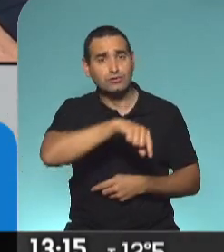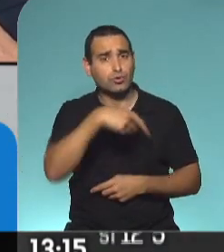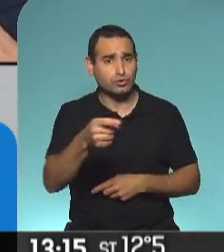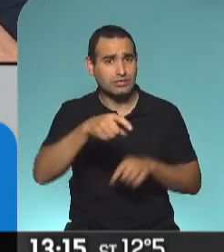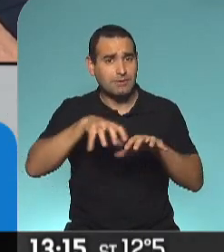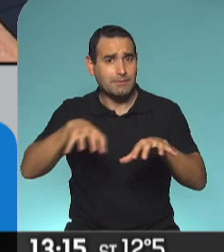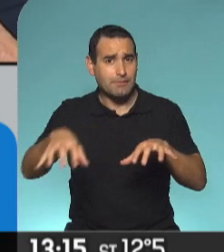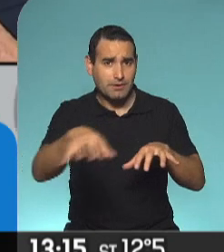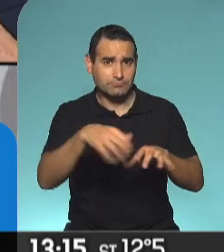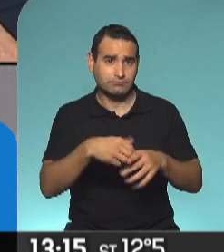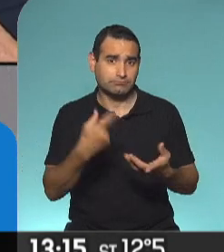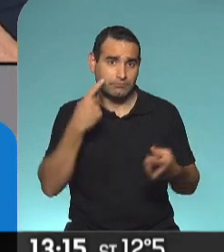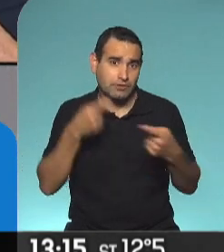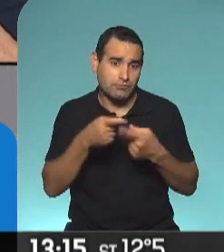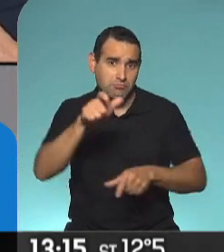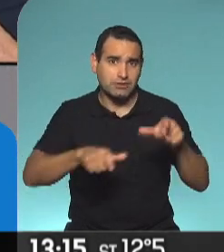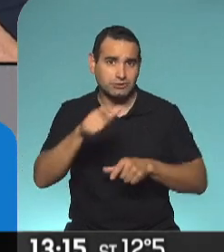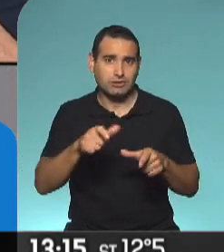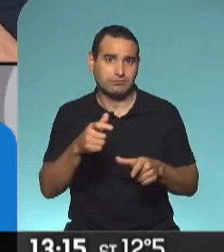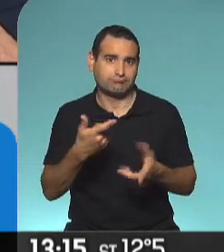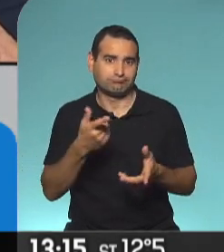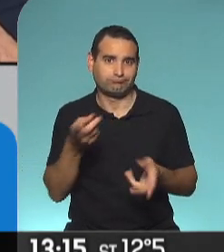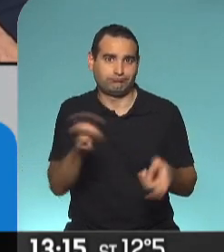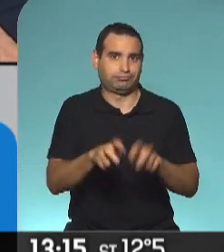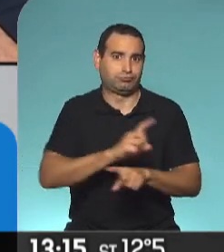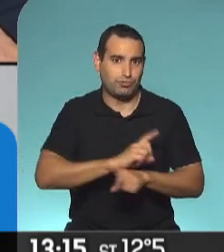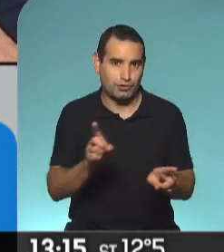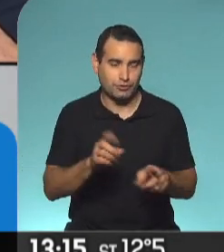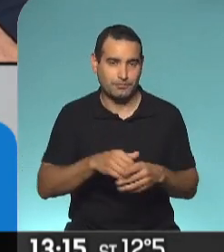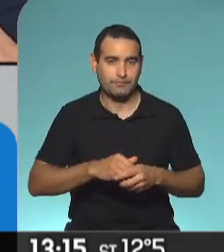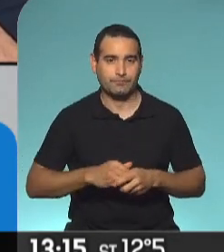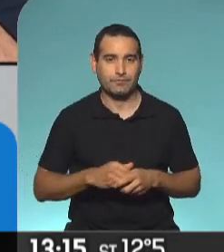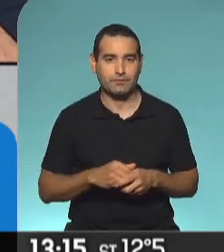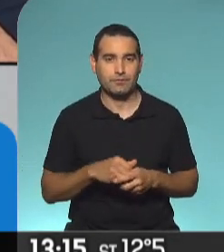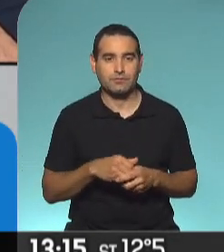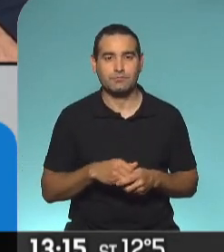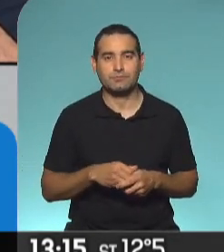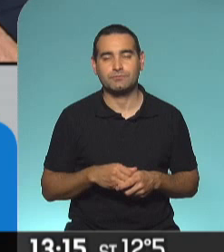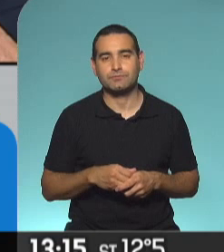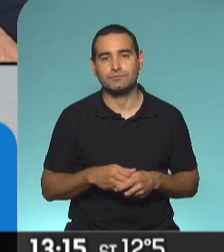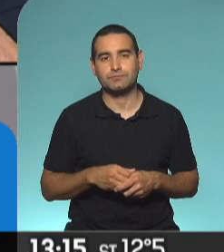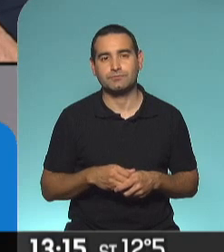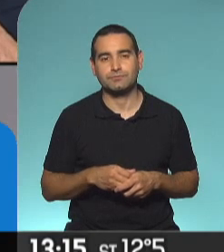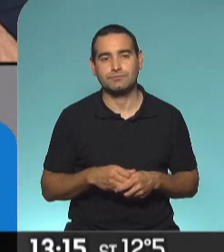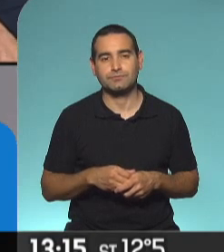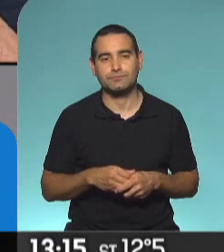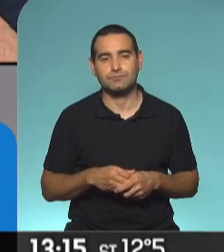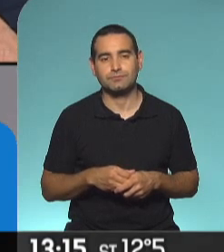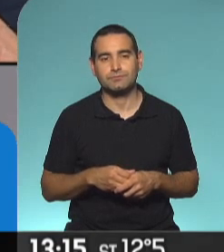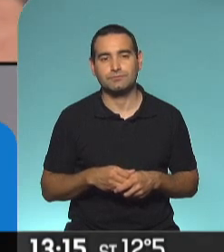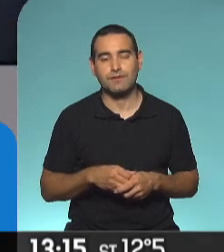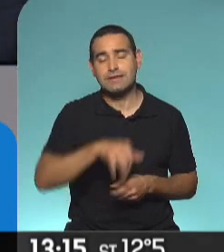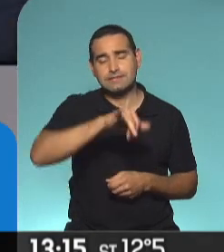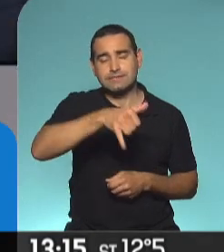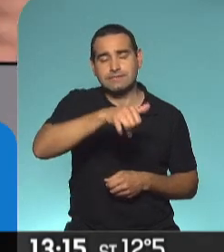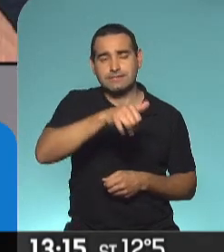para desalentar que la gente suba anotación y quizás nos llegue a la terminal pero sin una estación intermedia si